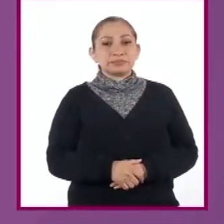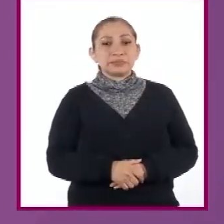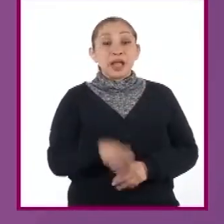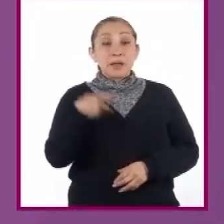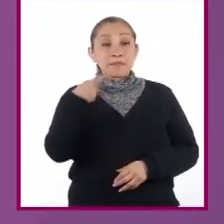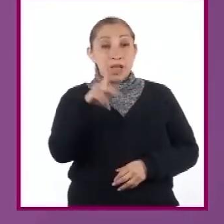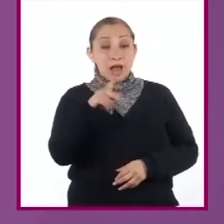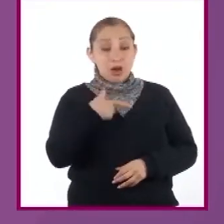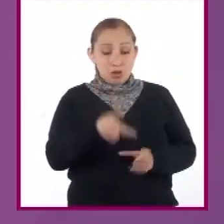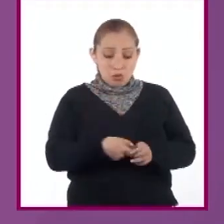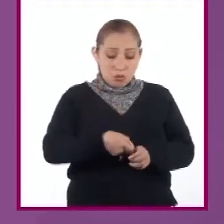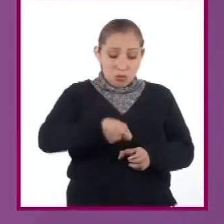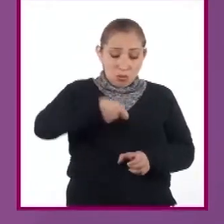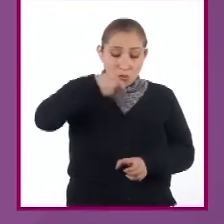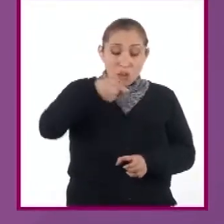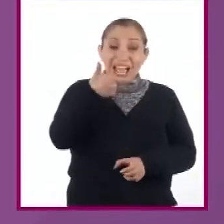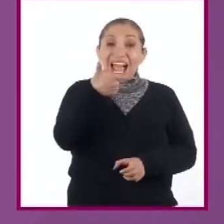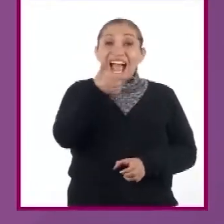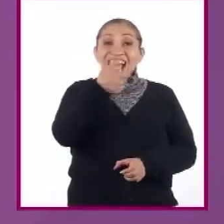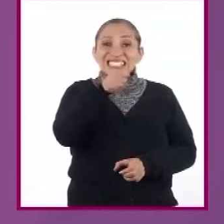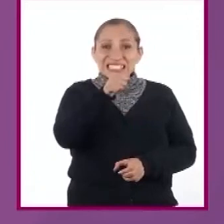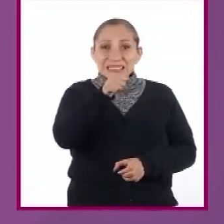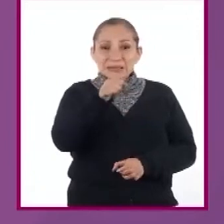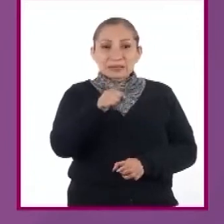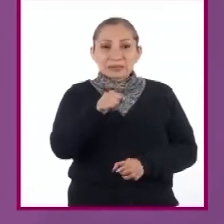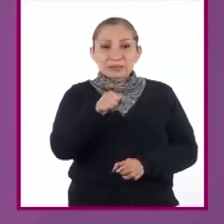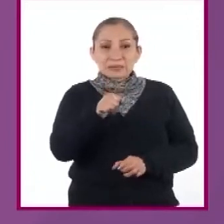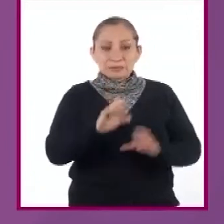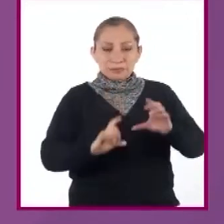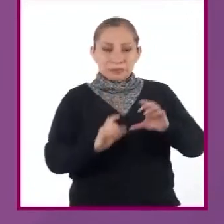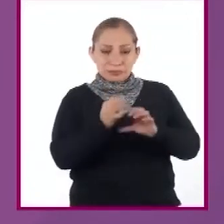Pero si llenamos la jeringa con un gas,